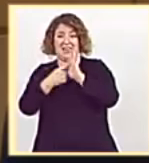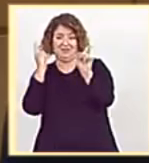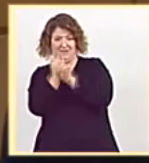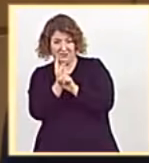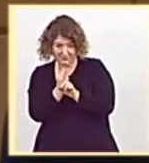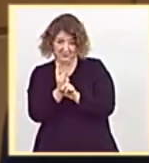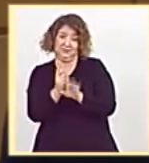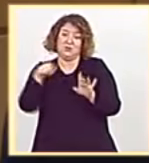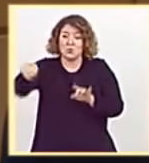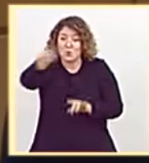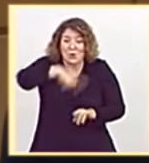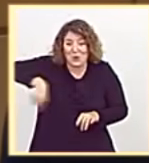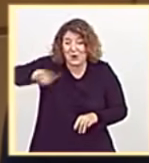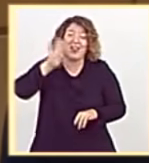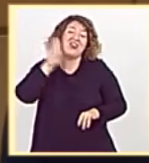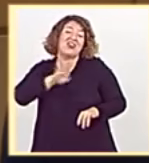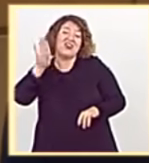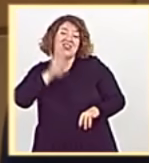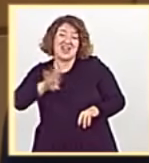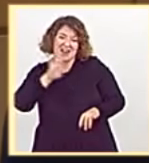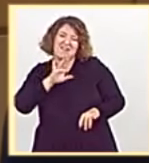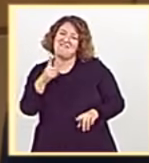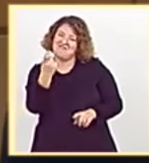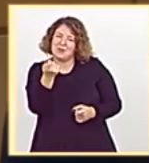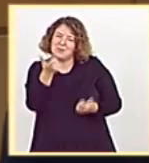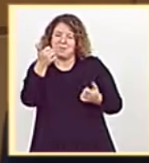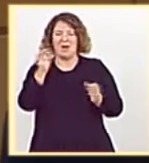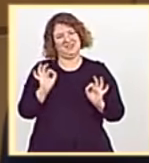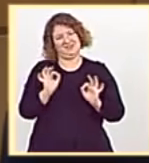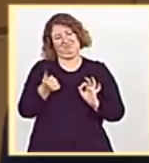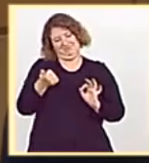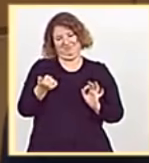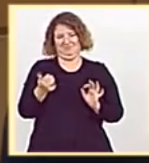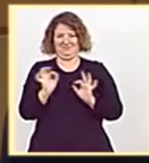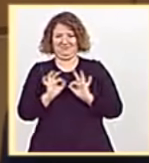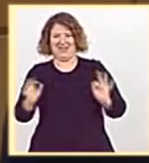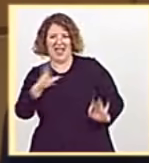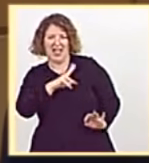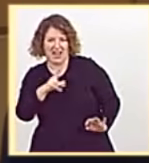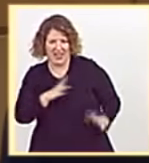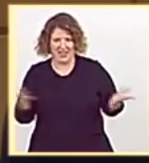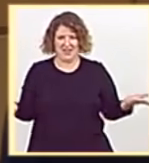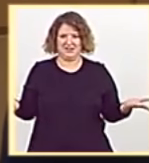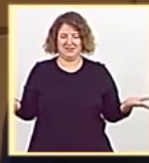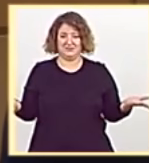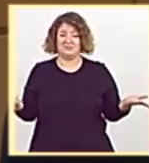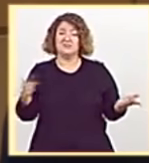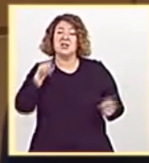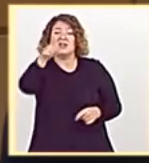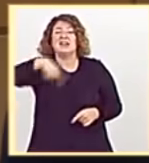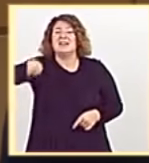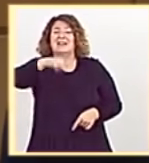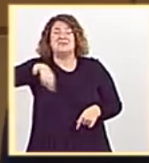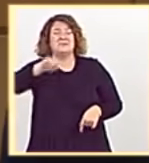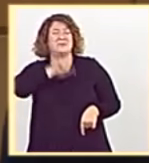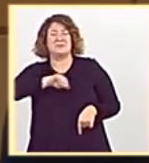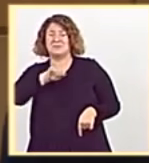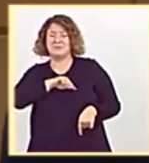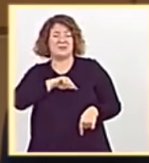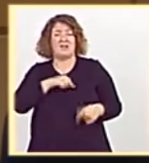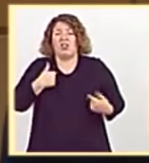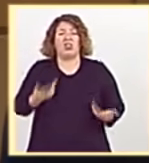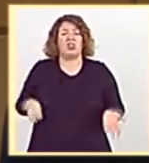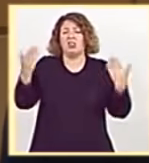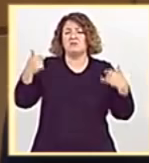hace falta, señorías, un poquito más de estilo. Lo que pasa es que ustedes se sentían y se han sentido siempre tan